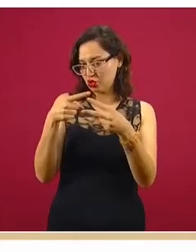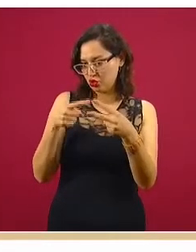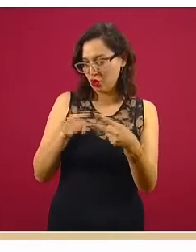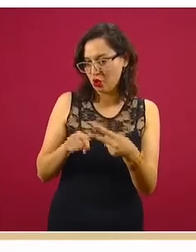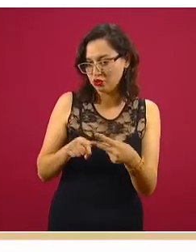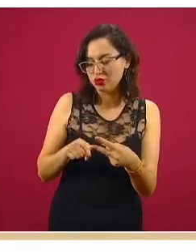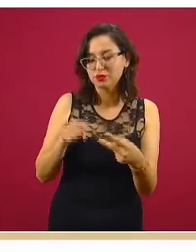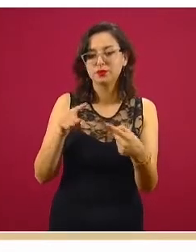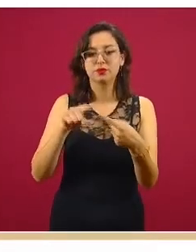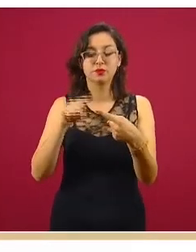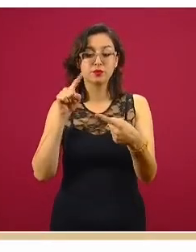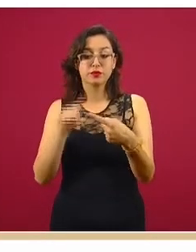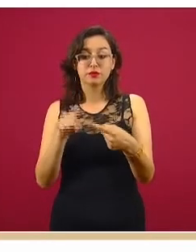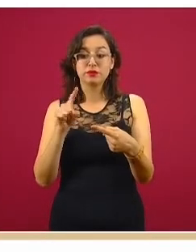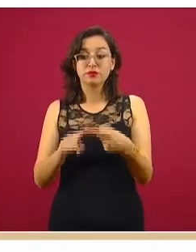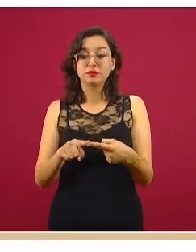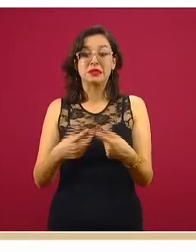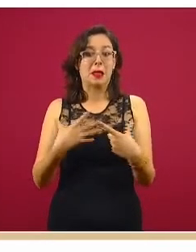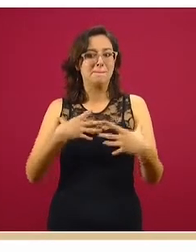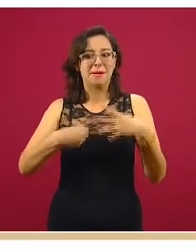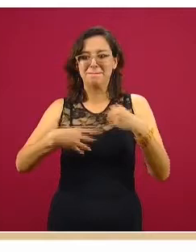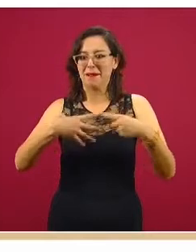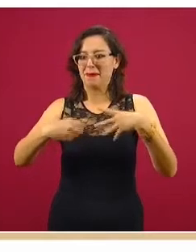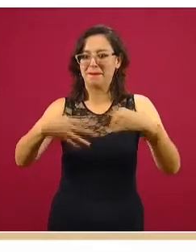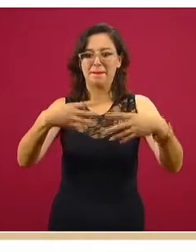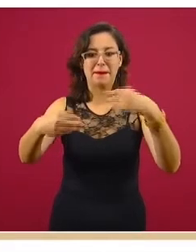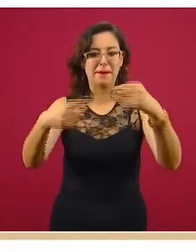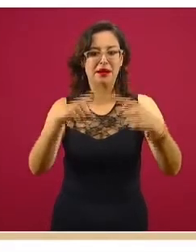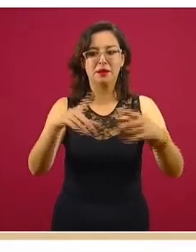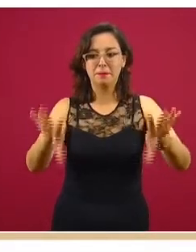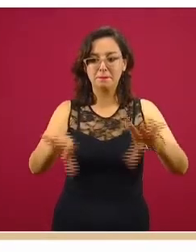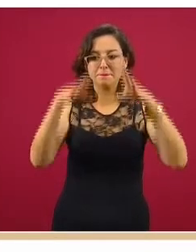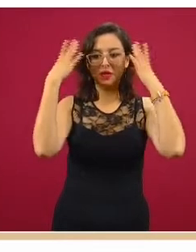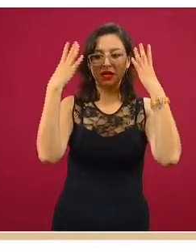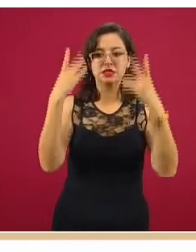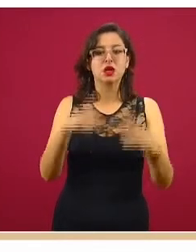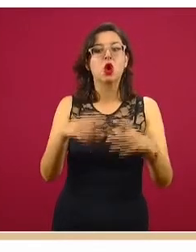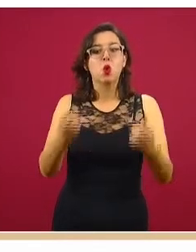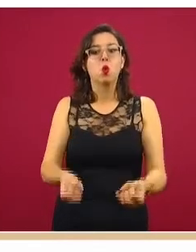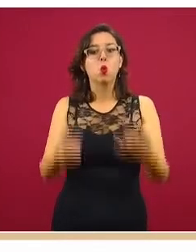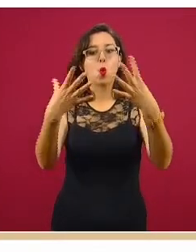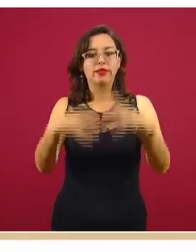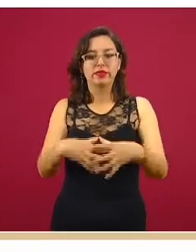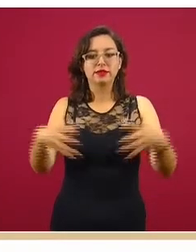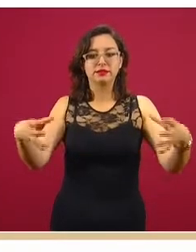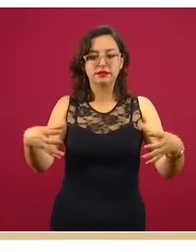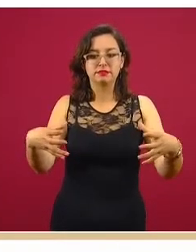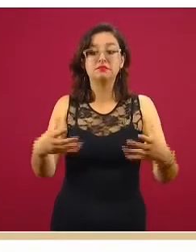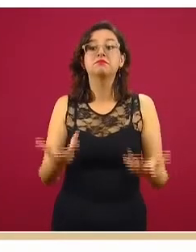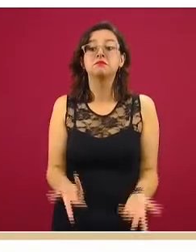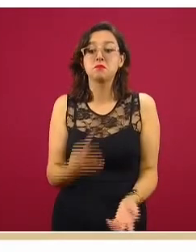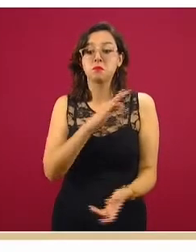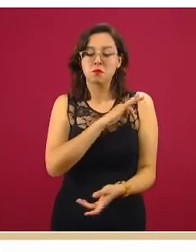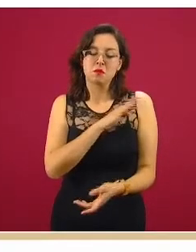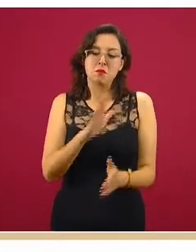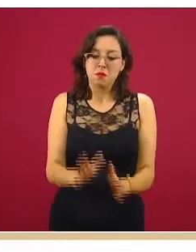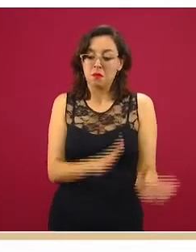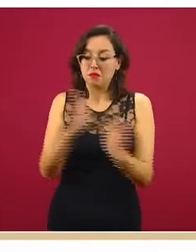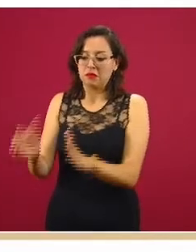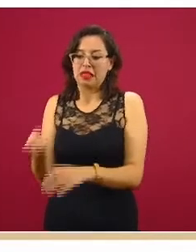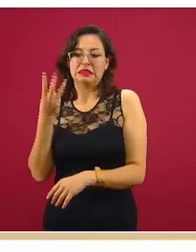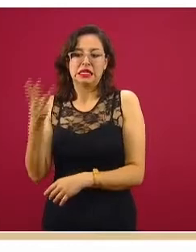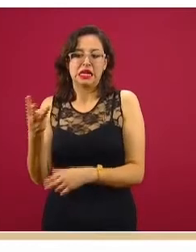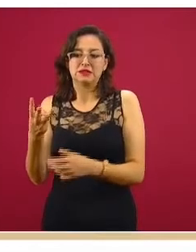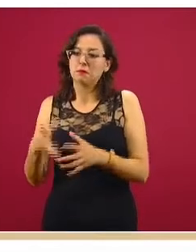Una es la velocidad de ocurrencia de los casos y la cantidad de los casos es notablemente mayor en la fase 3